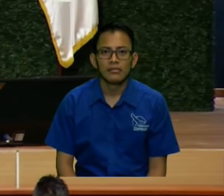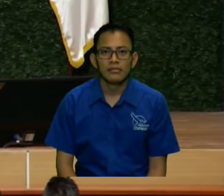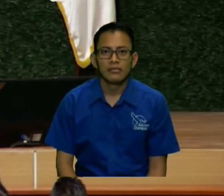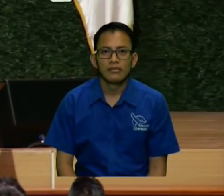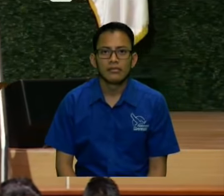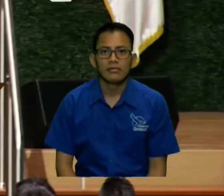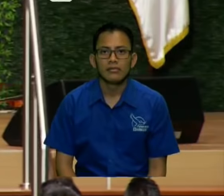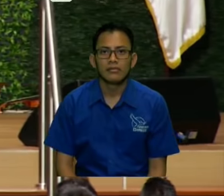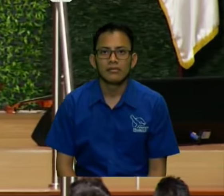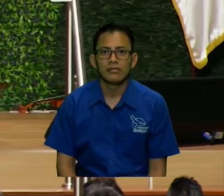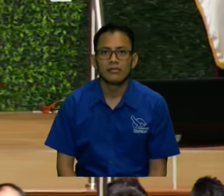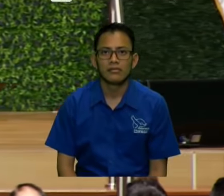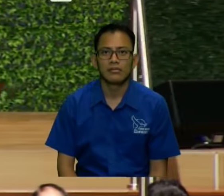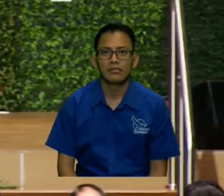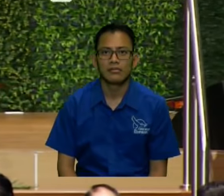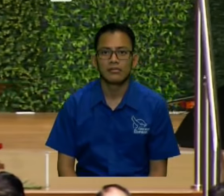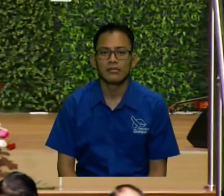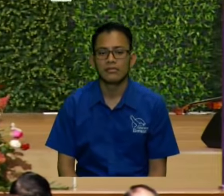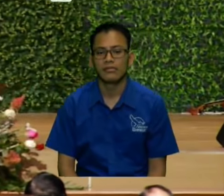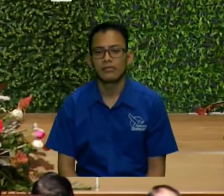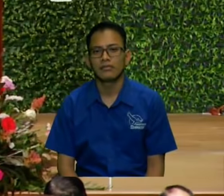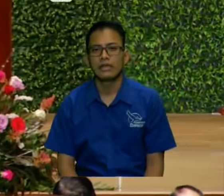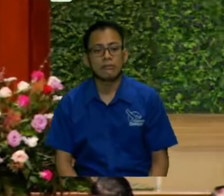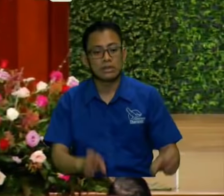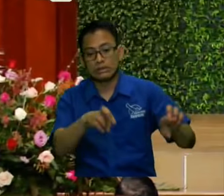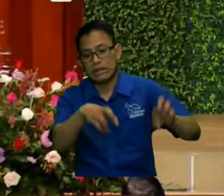Eso es lo que dicen que tiene bonito la cama de agua, ¿va a ser?